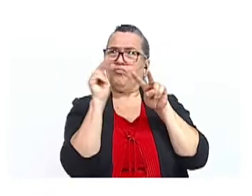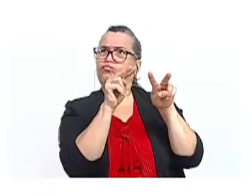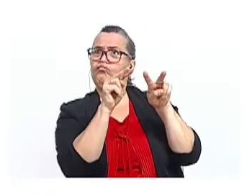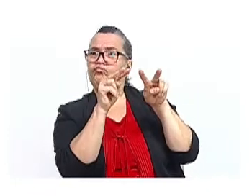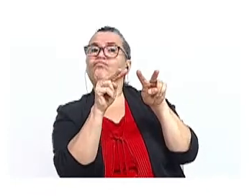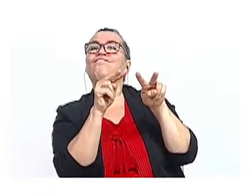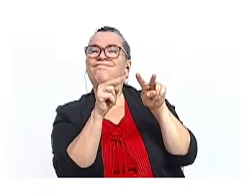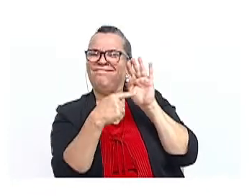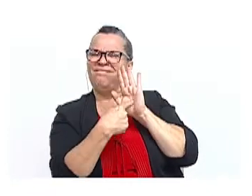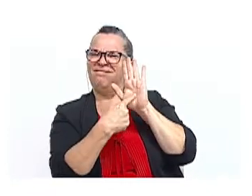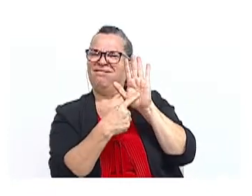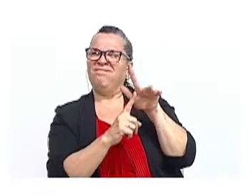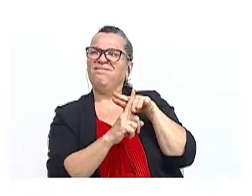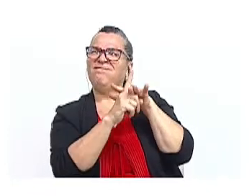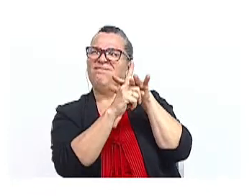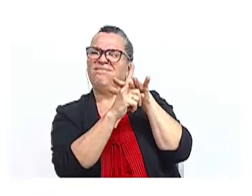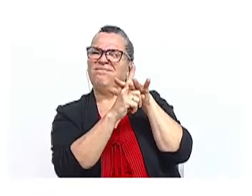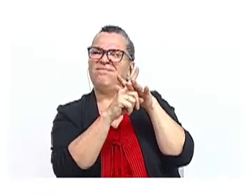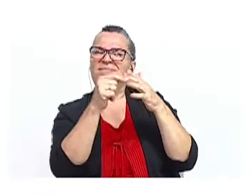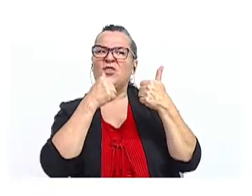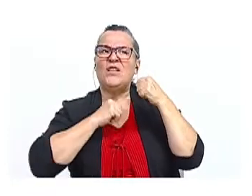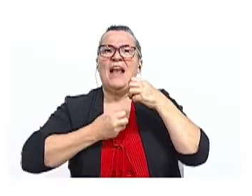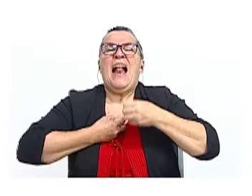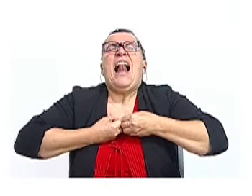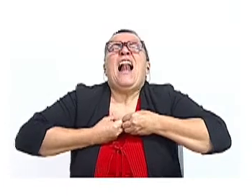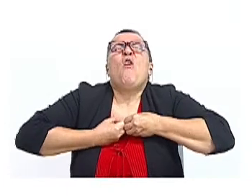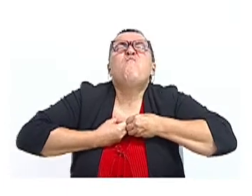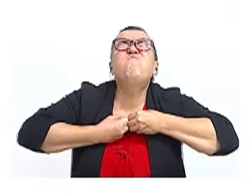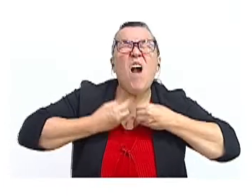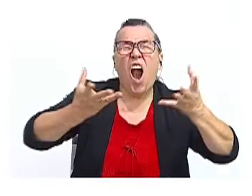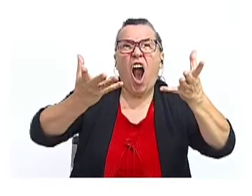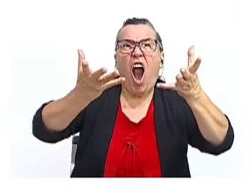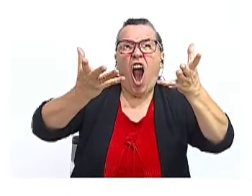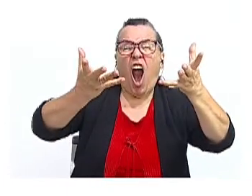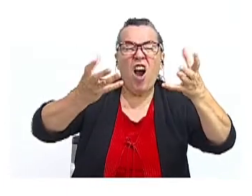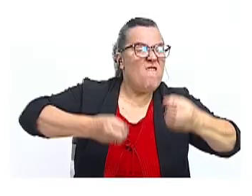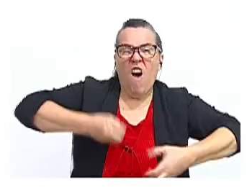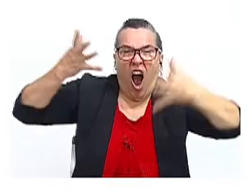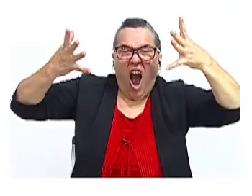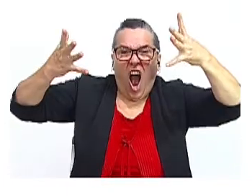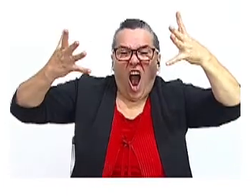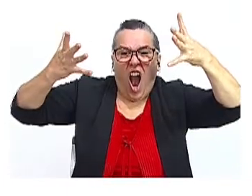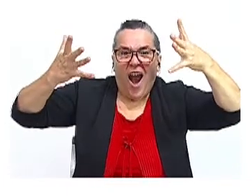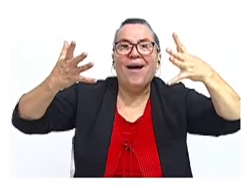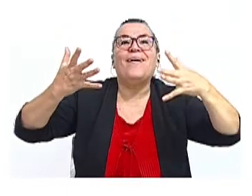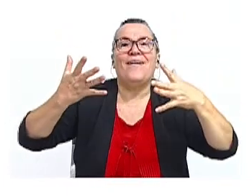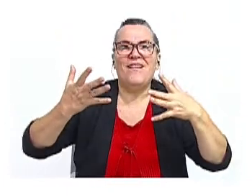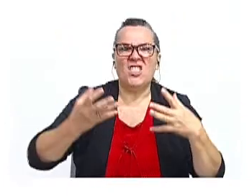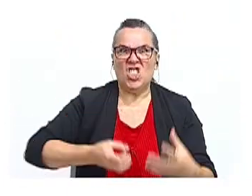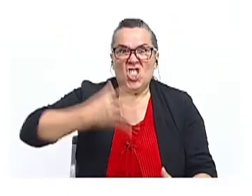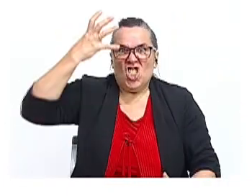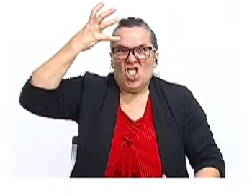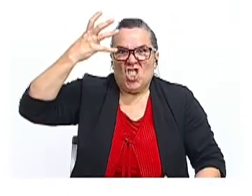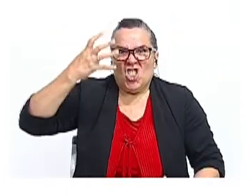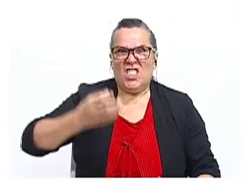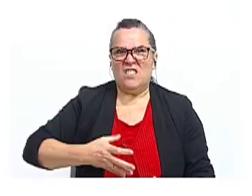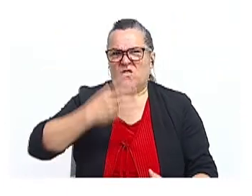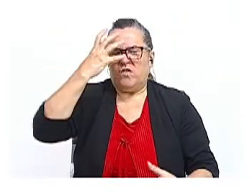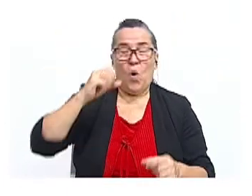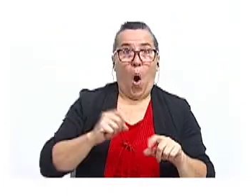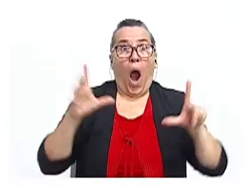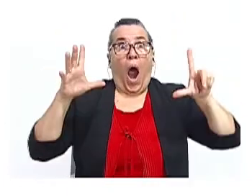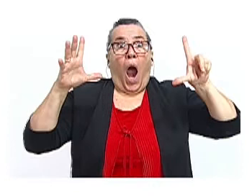Suelen aparecer cuando el personaje expresa gritos, ¿sí? Eufórico, molesto o